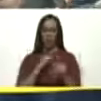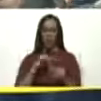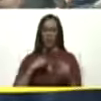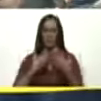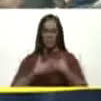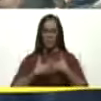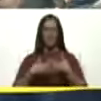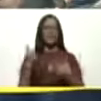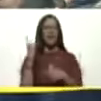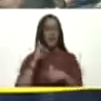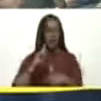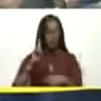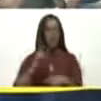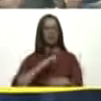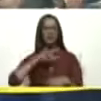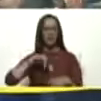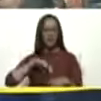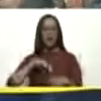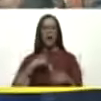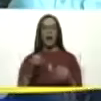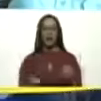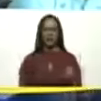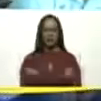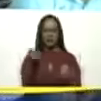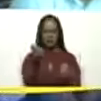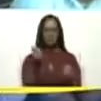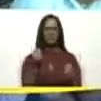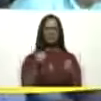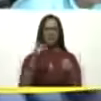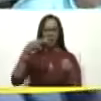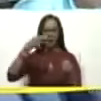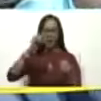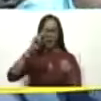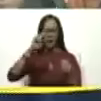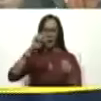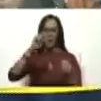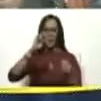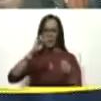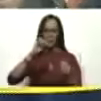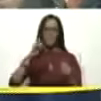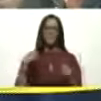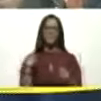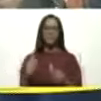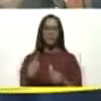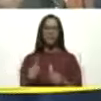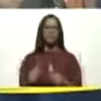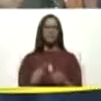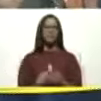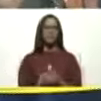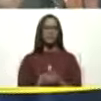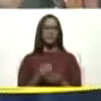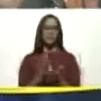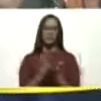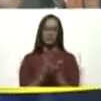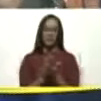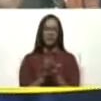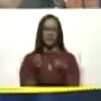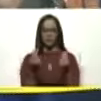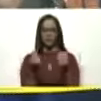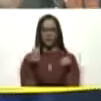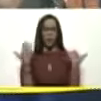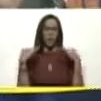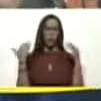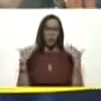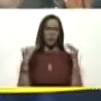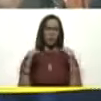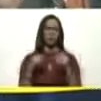empresa, incluyendo nuestro horno principal, única vez, inédito. Siempre se había acostumbrado, cuando había época de abundancia, y